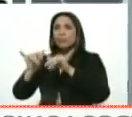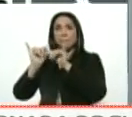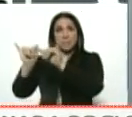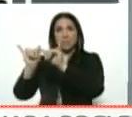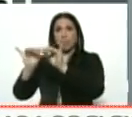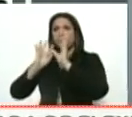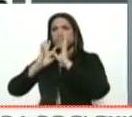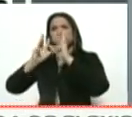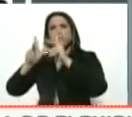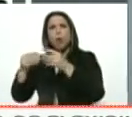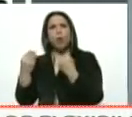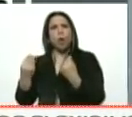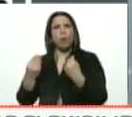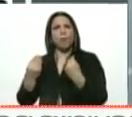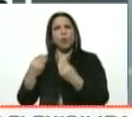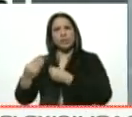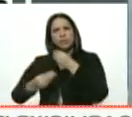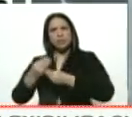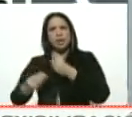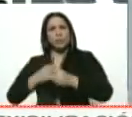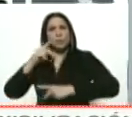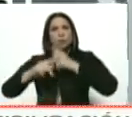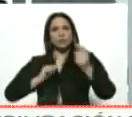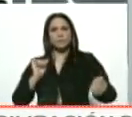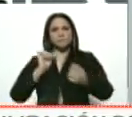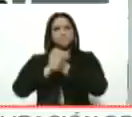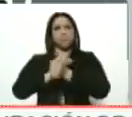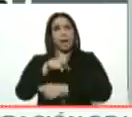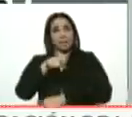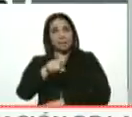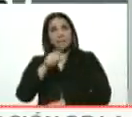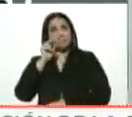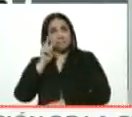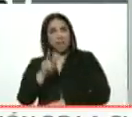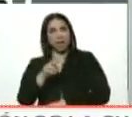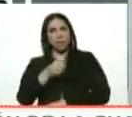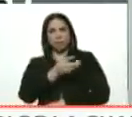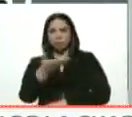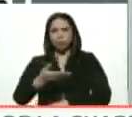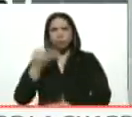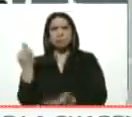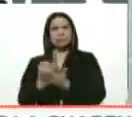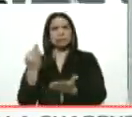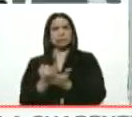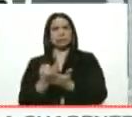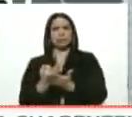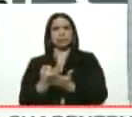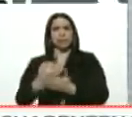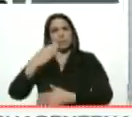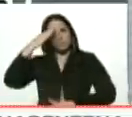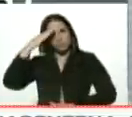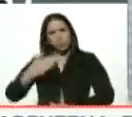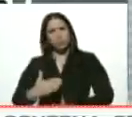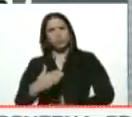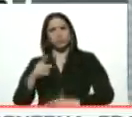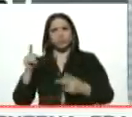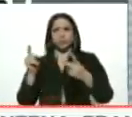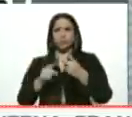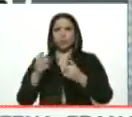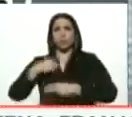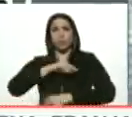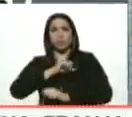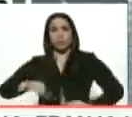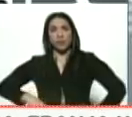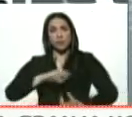narra, cómo se dio este proceso. Y allí vemos el sentido real de la milicia, de nuestra Fuerza Armada